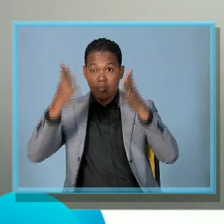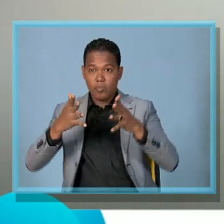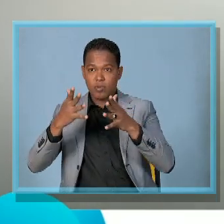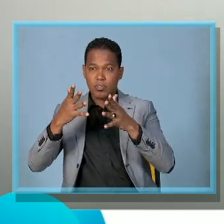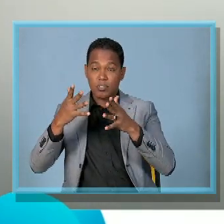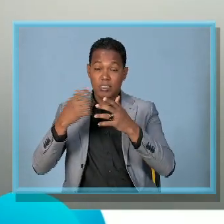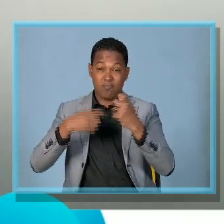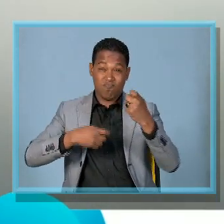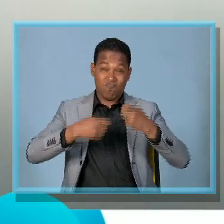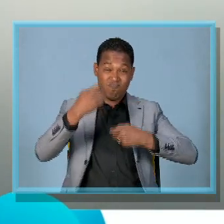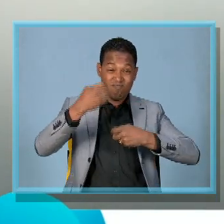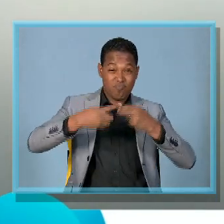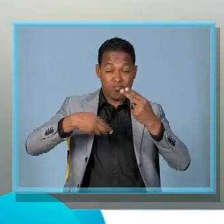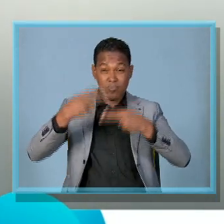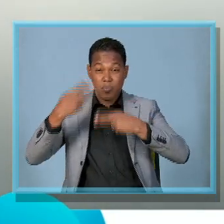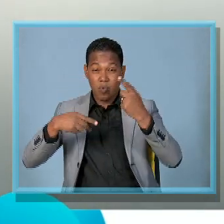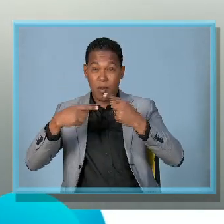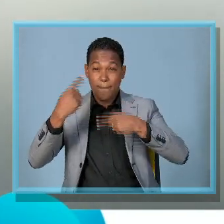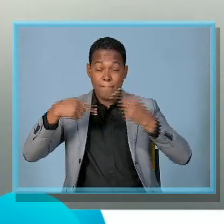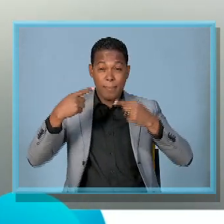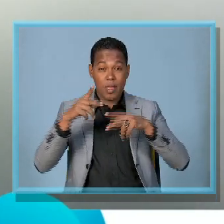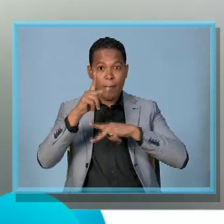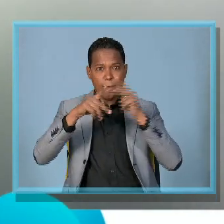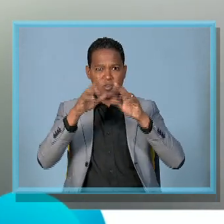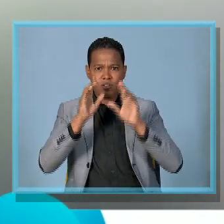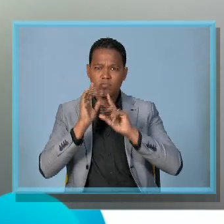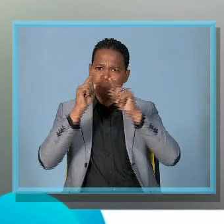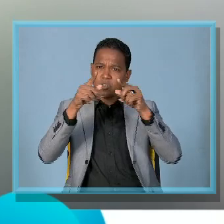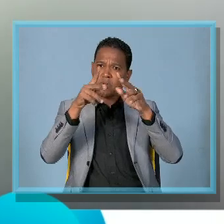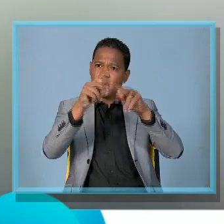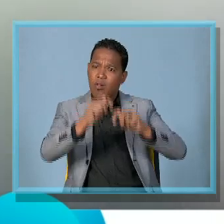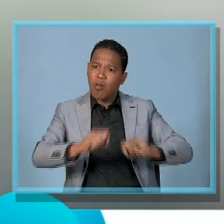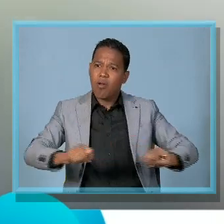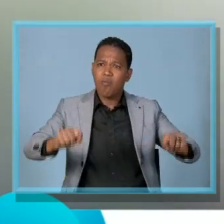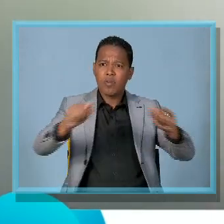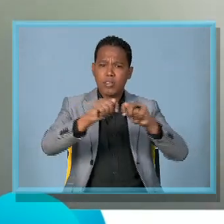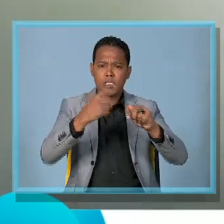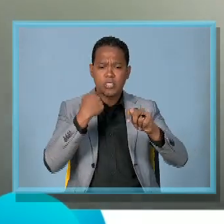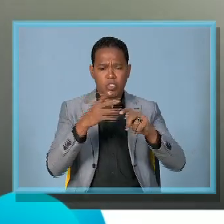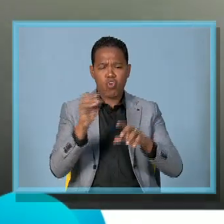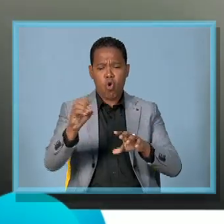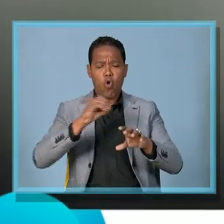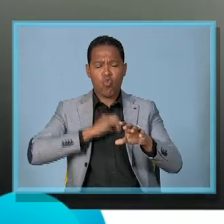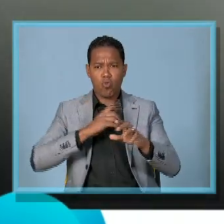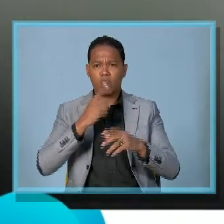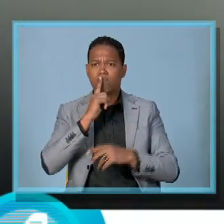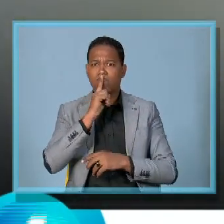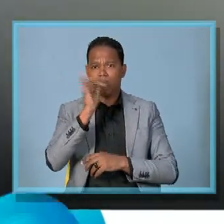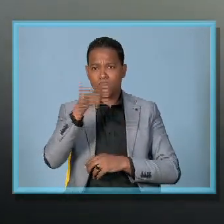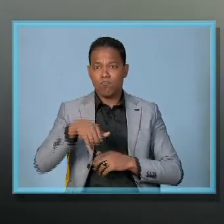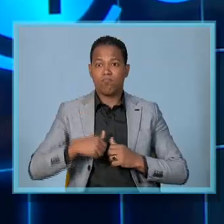agro enfrentamiento con personas que fueron a su propiedad alegando ser los verdaderos dueños.